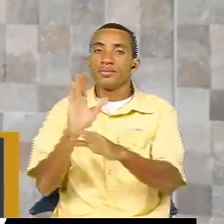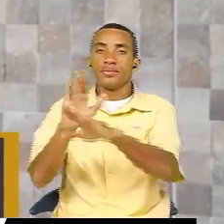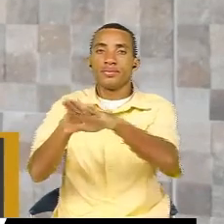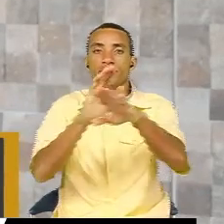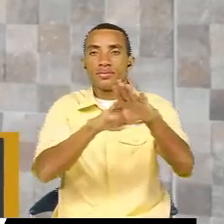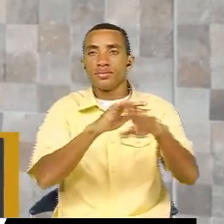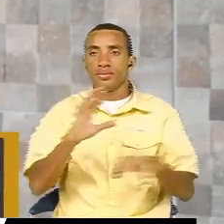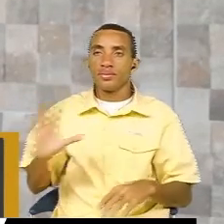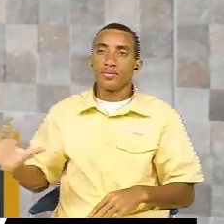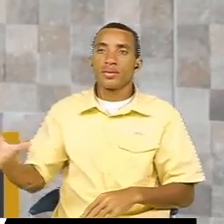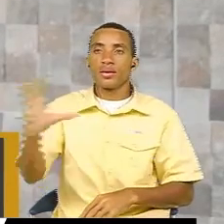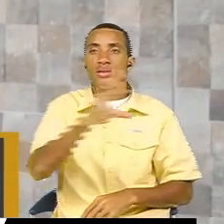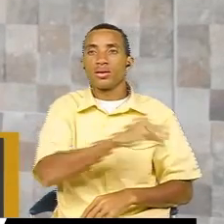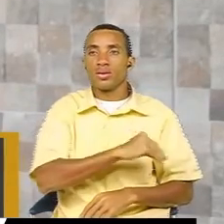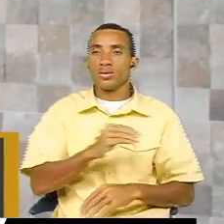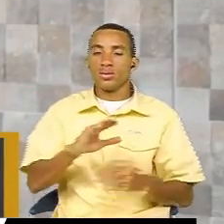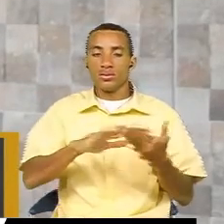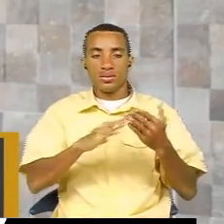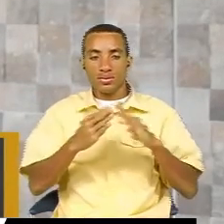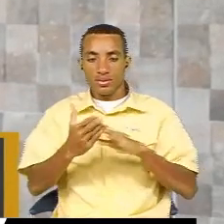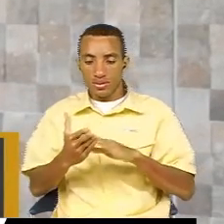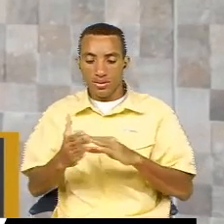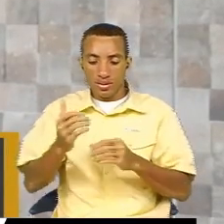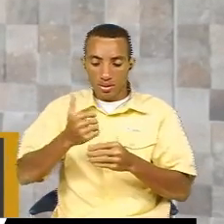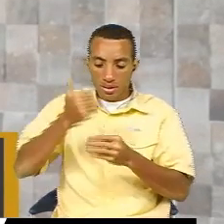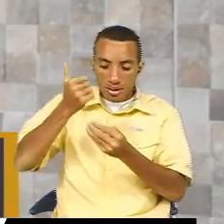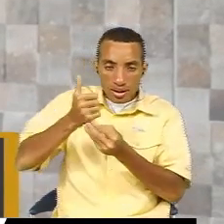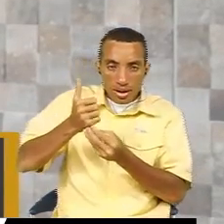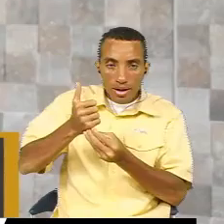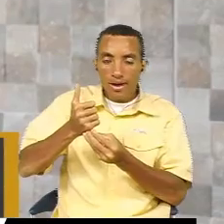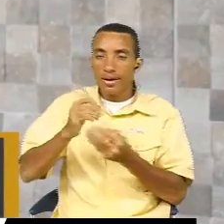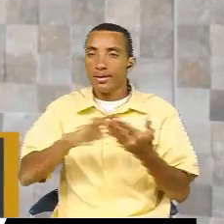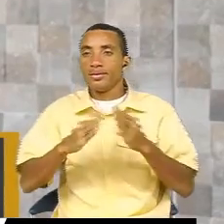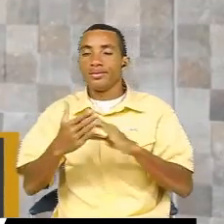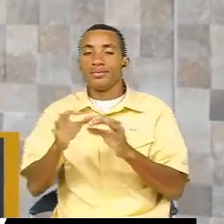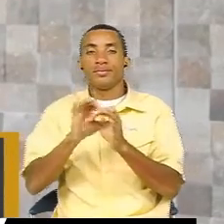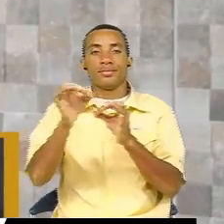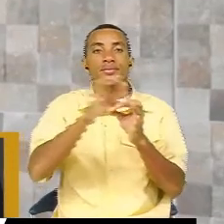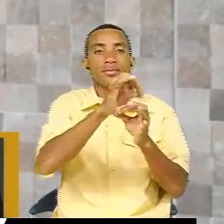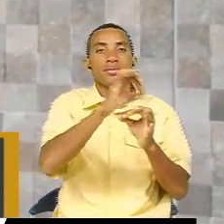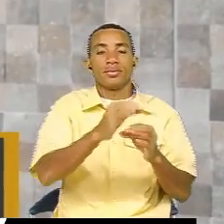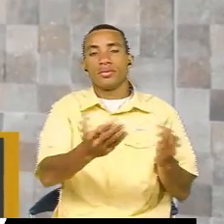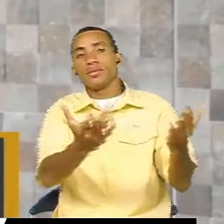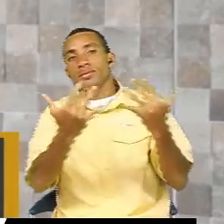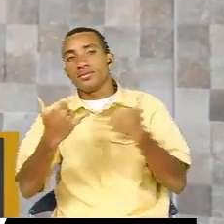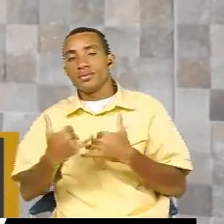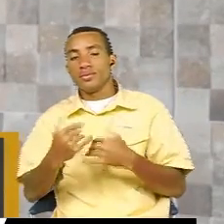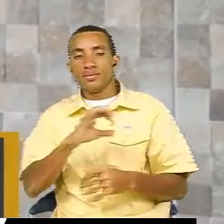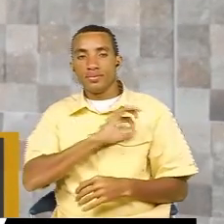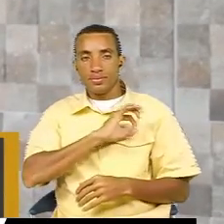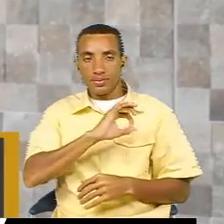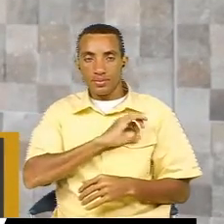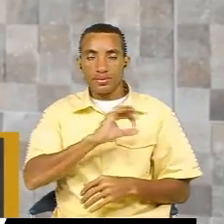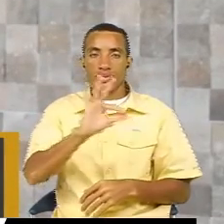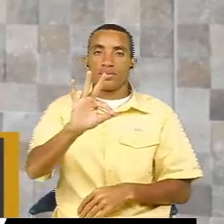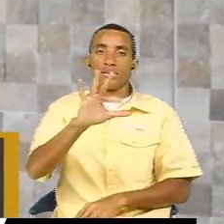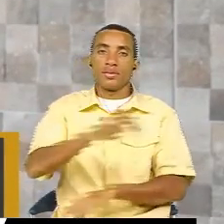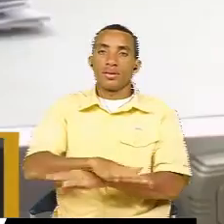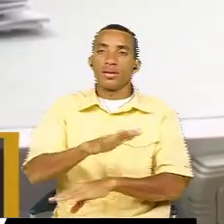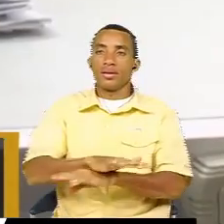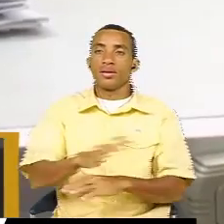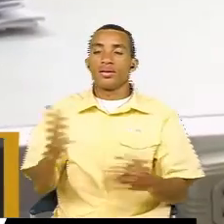a los honorables ediles y edilesas de la ciudad de Barranca Bermeja y sus corregimientos a que este sábado nos reunamos a las 3 de la tarde en la